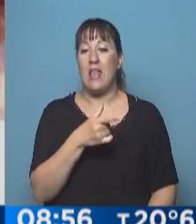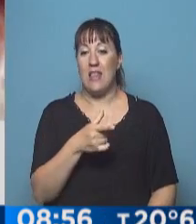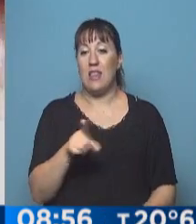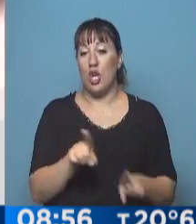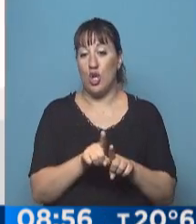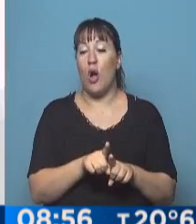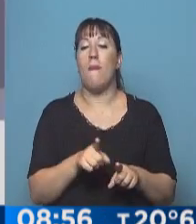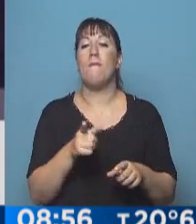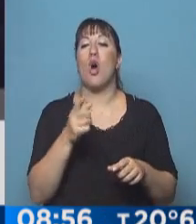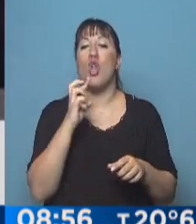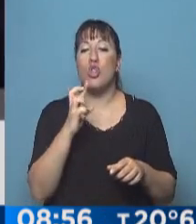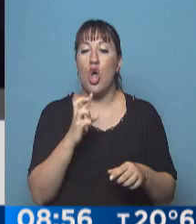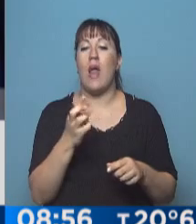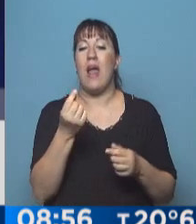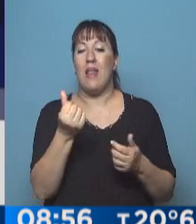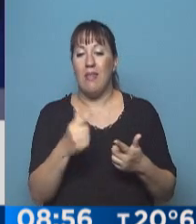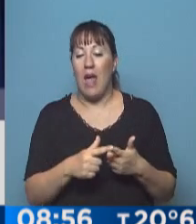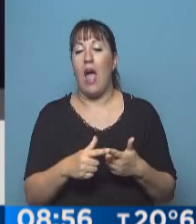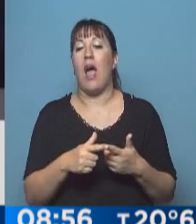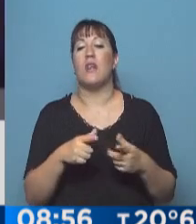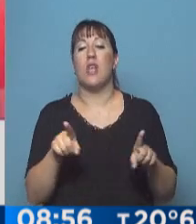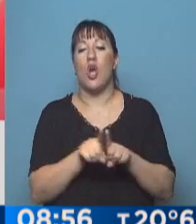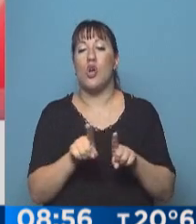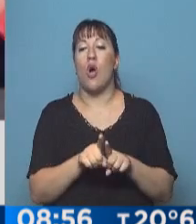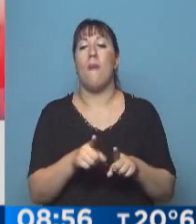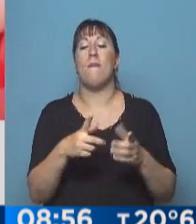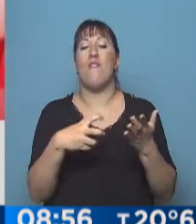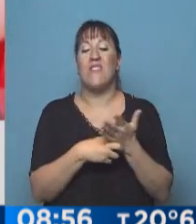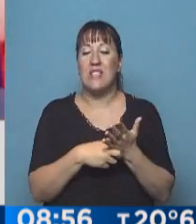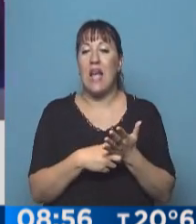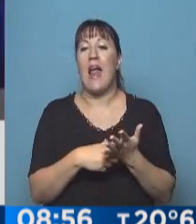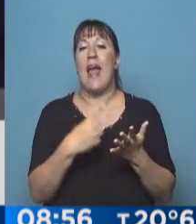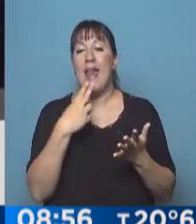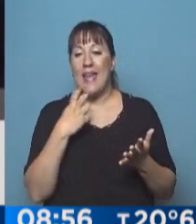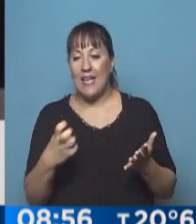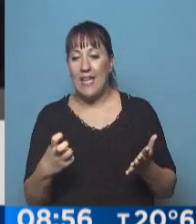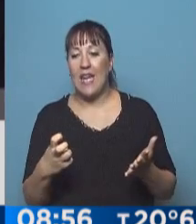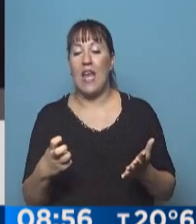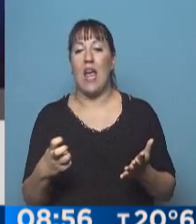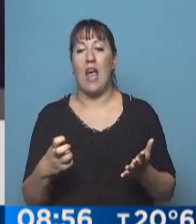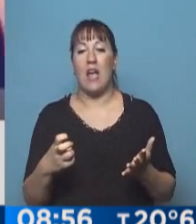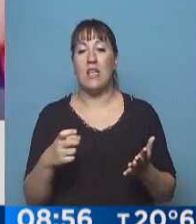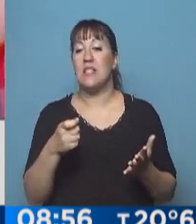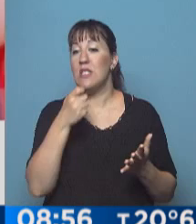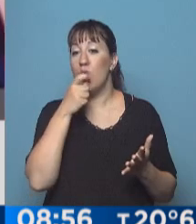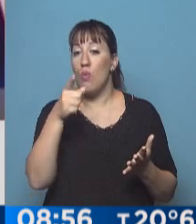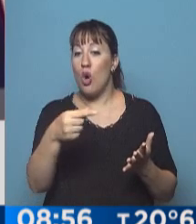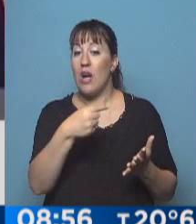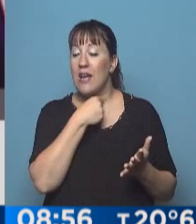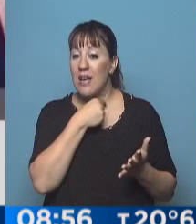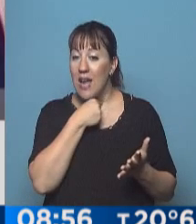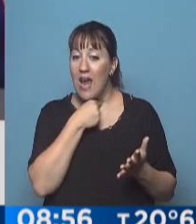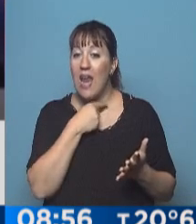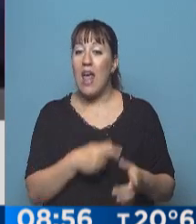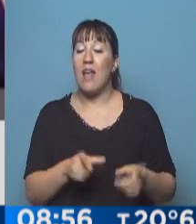atraso cambiario, atraso tarifario, una bomba de tiempo con lo fiscal y con energía y con lo externo. Si vos querés solucionar todo